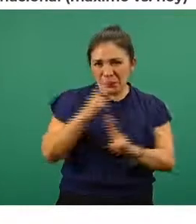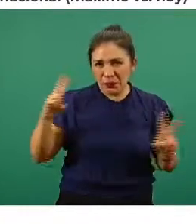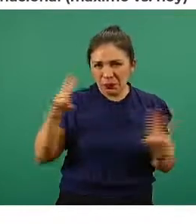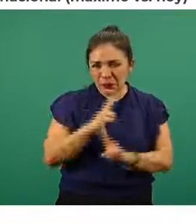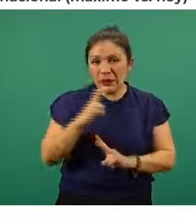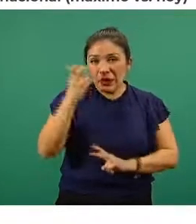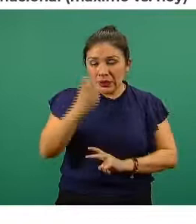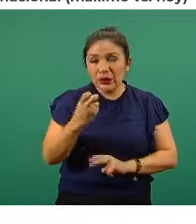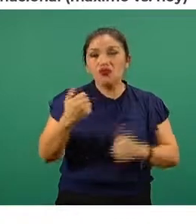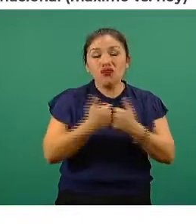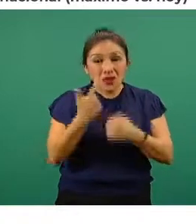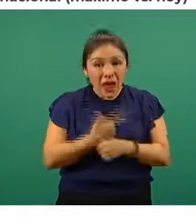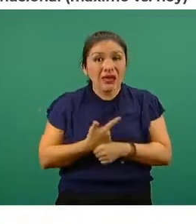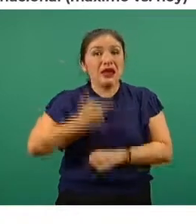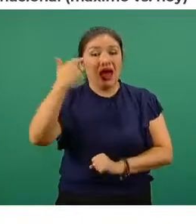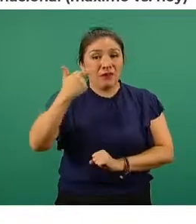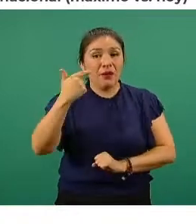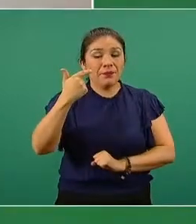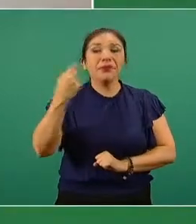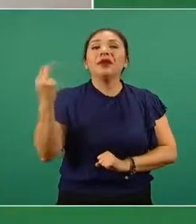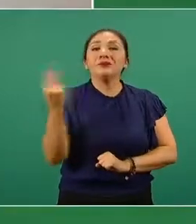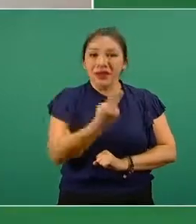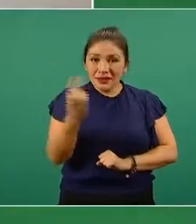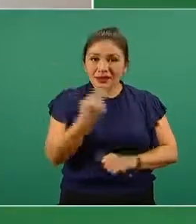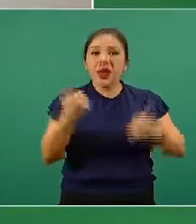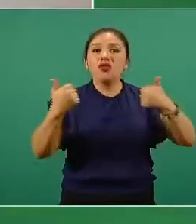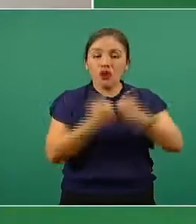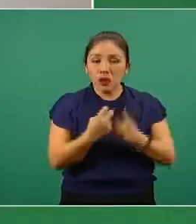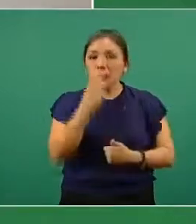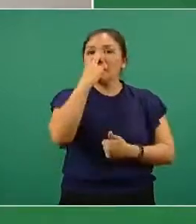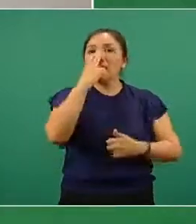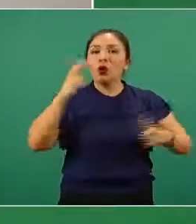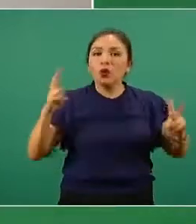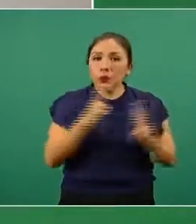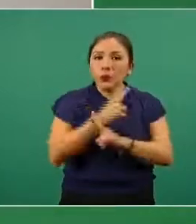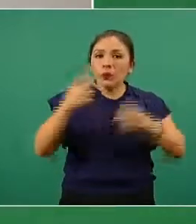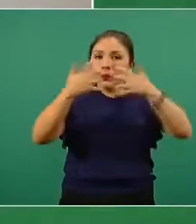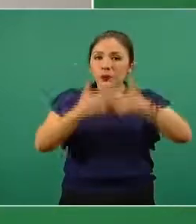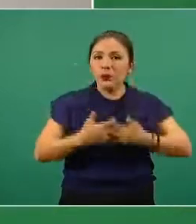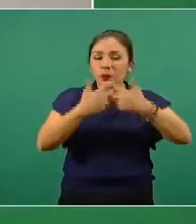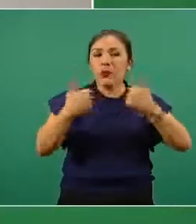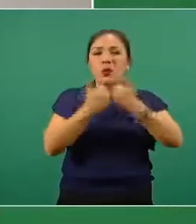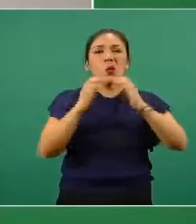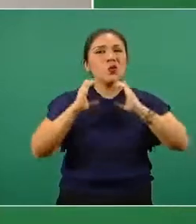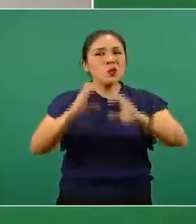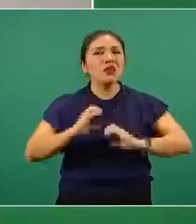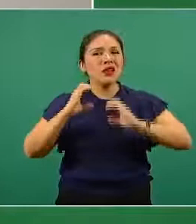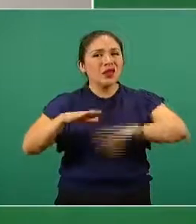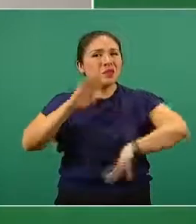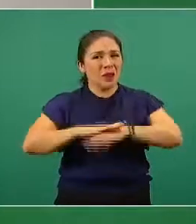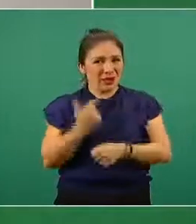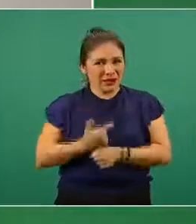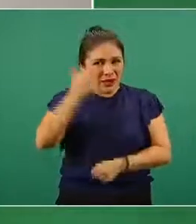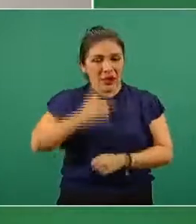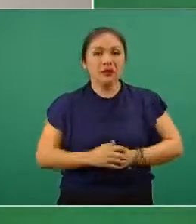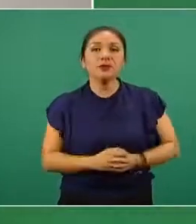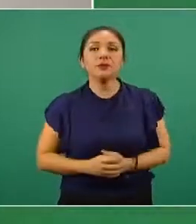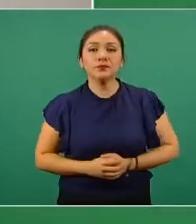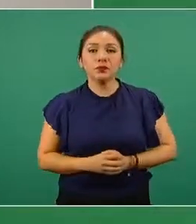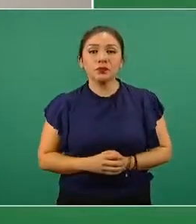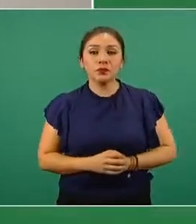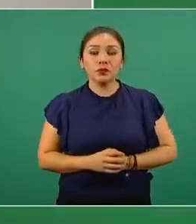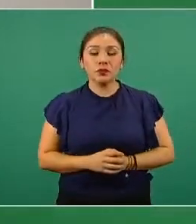infección respiratoria aguda grave, que requiere de respirador mecánico y cuidados críticos. La siguiente, por